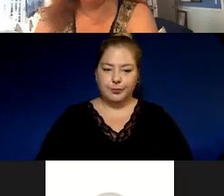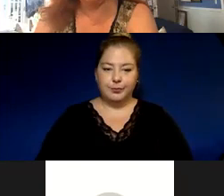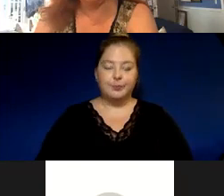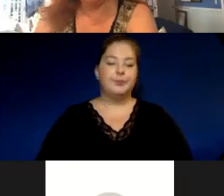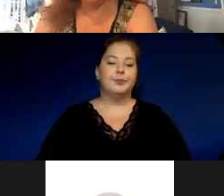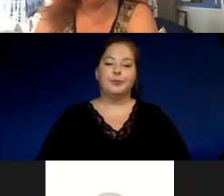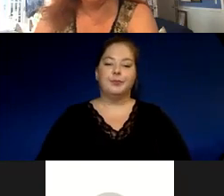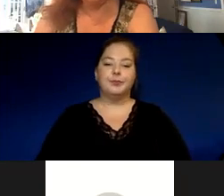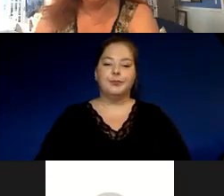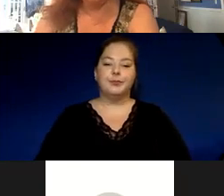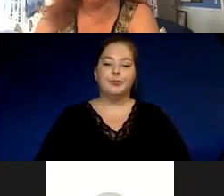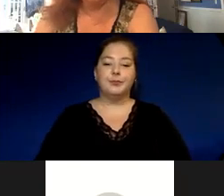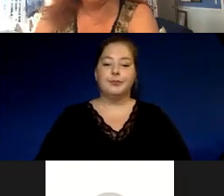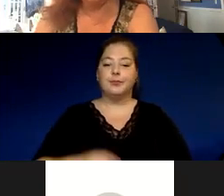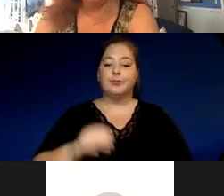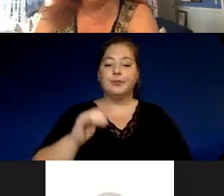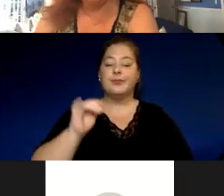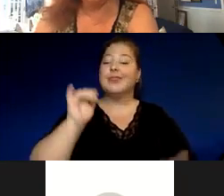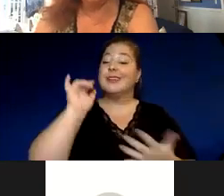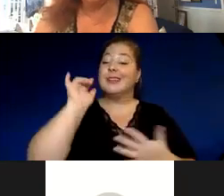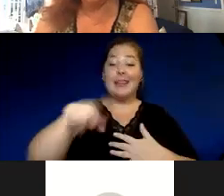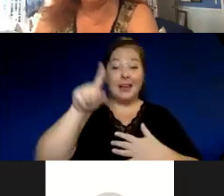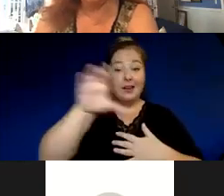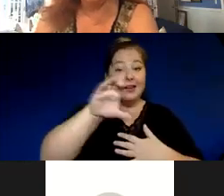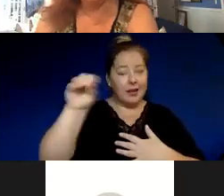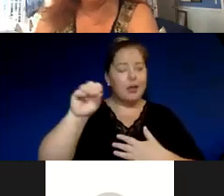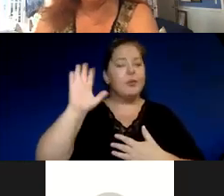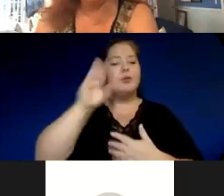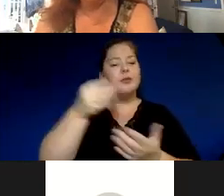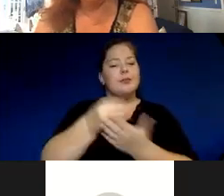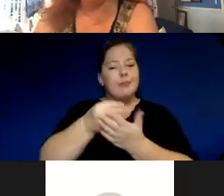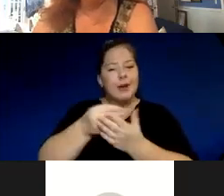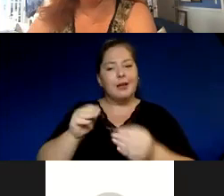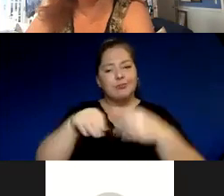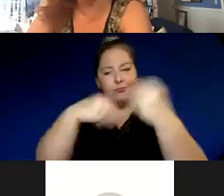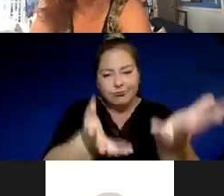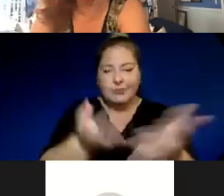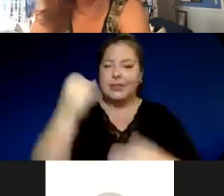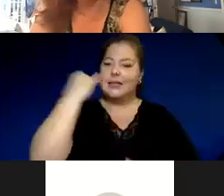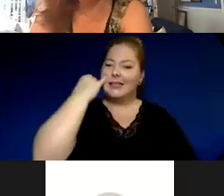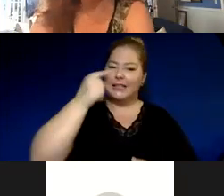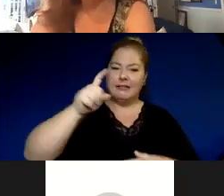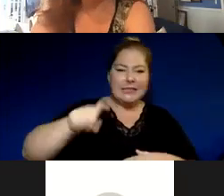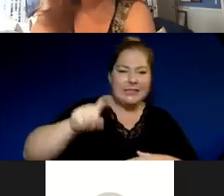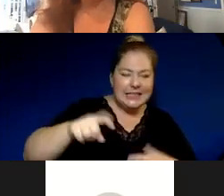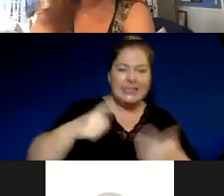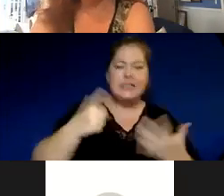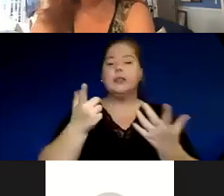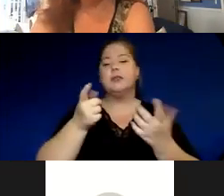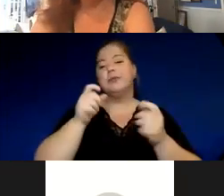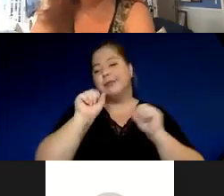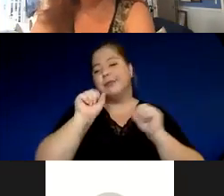brinda ayuda pública, y ese es dinero que va a gobiernos tribales, locales y estatales